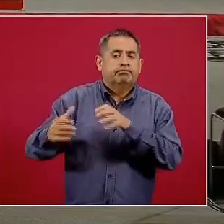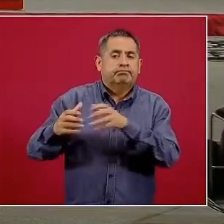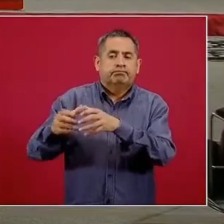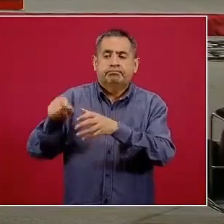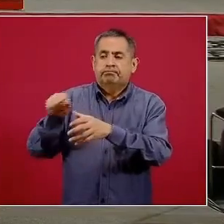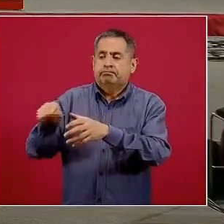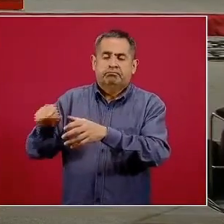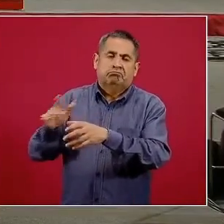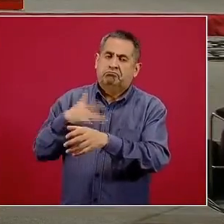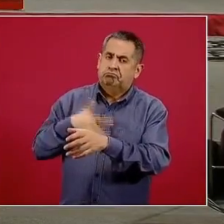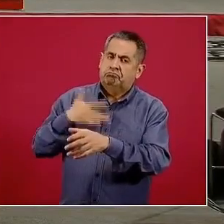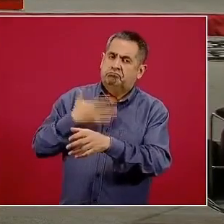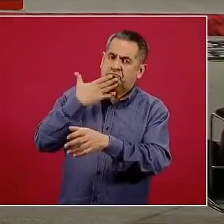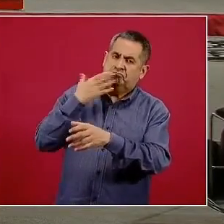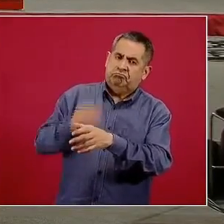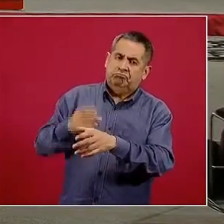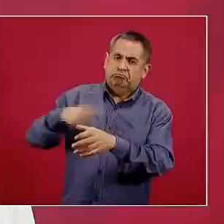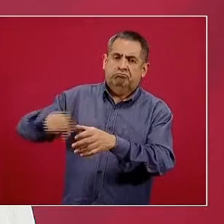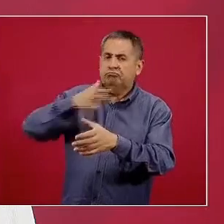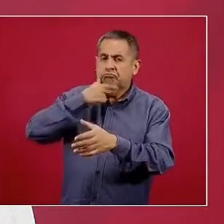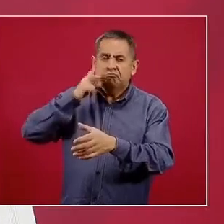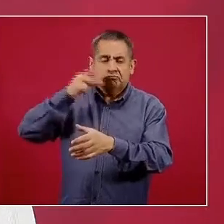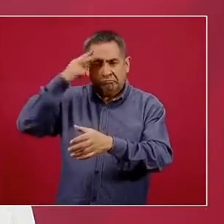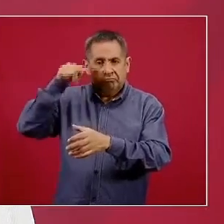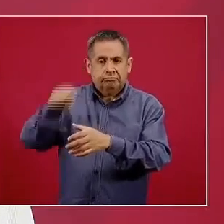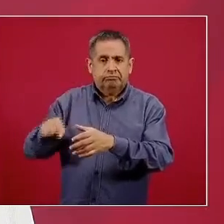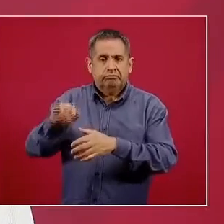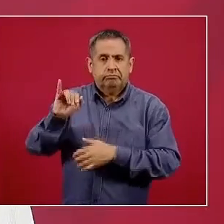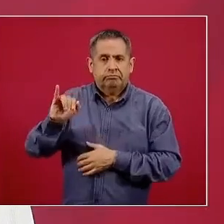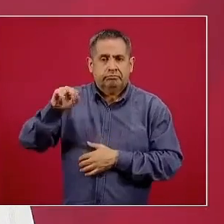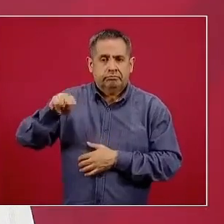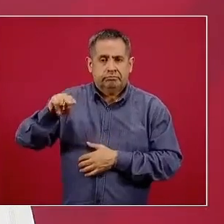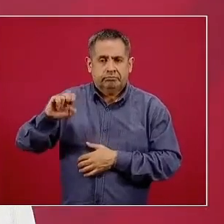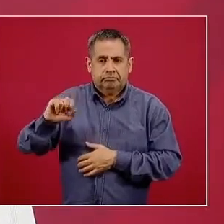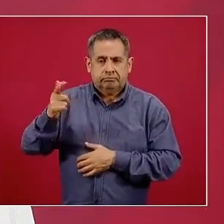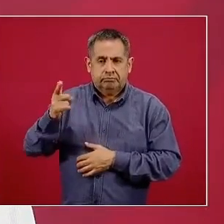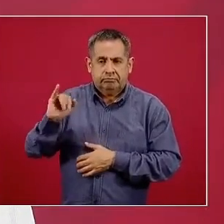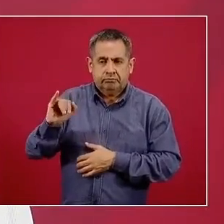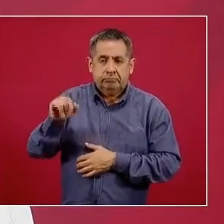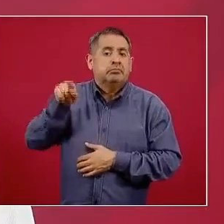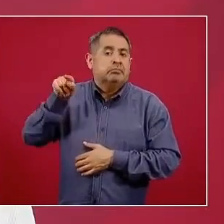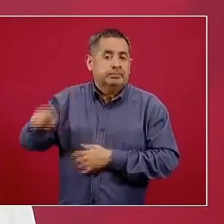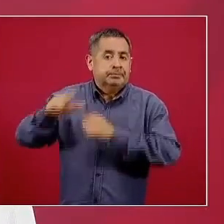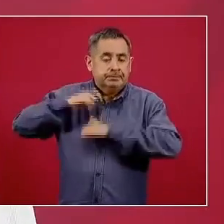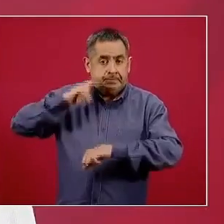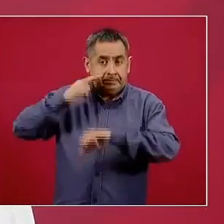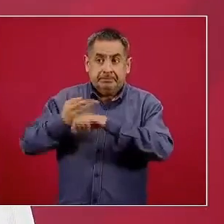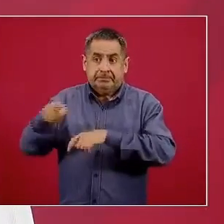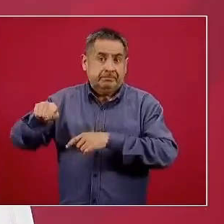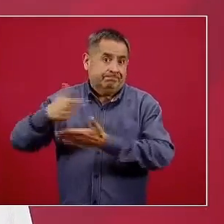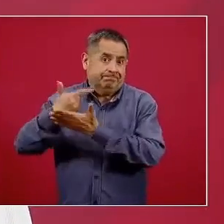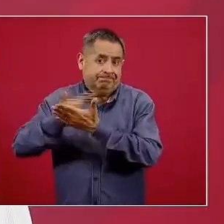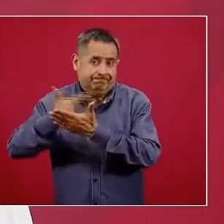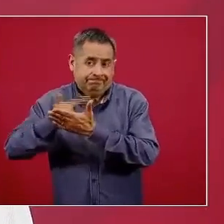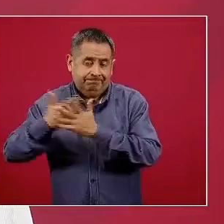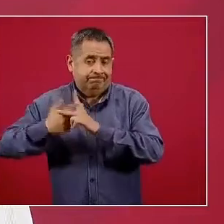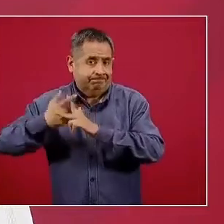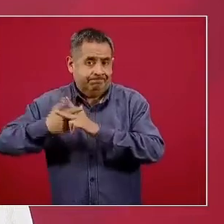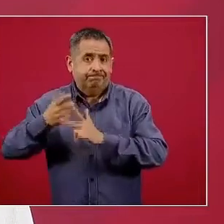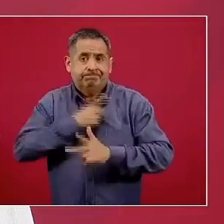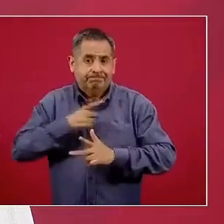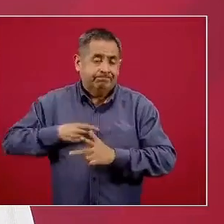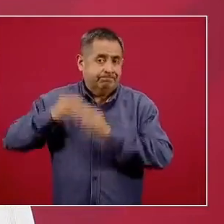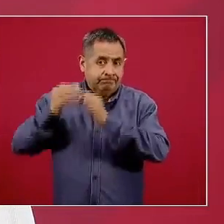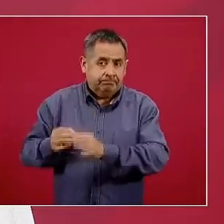sentimos muy orgullosos mexicanas y mexicanos, que es el INEGI, el Instituto Nacional de Geografía y Estadística. Y afortunadamente